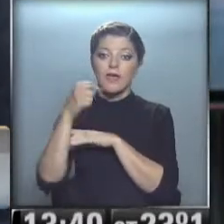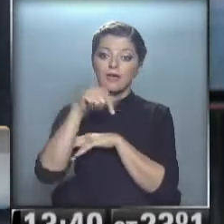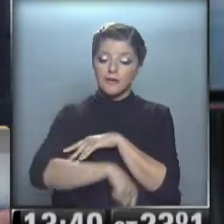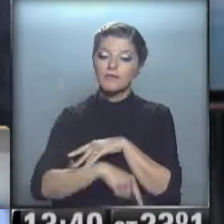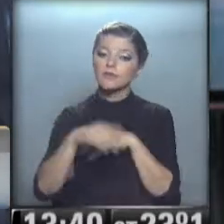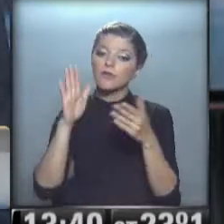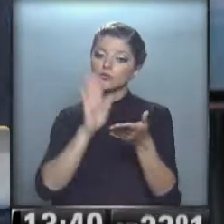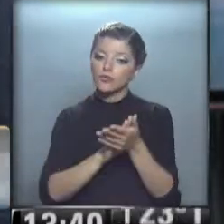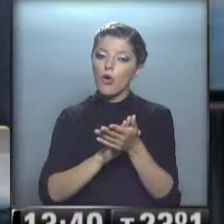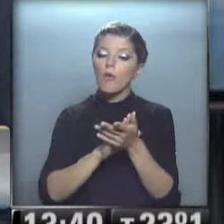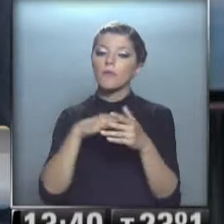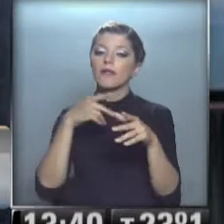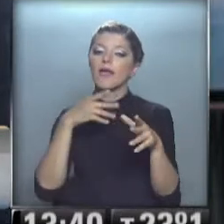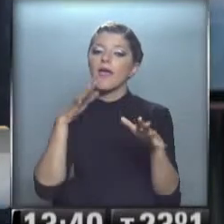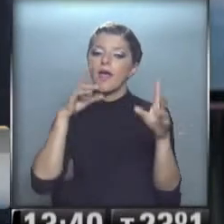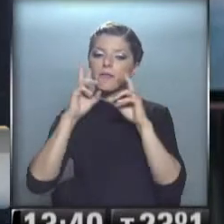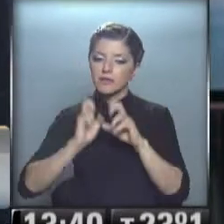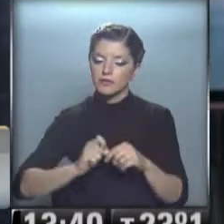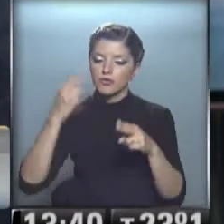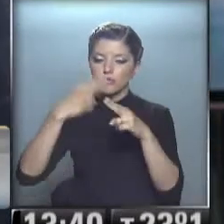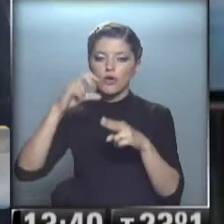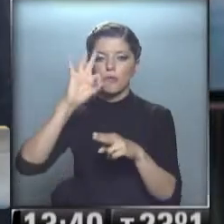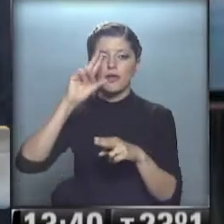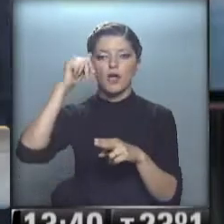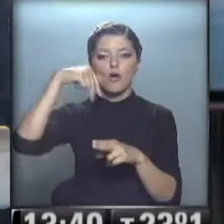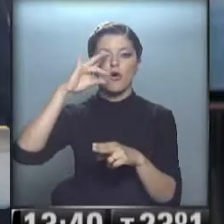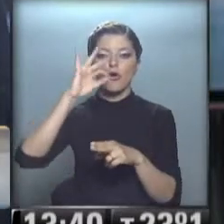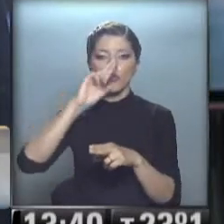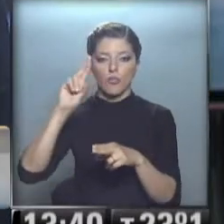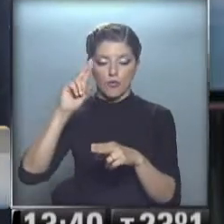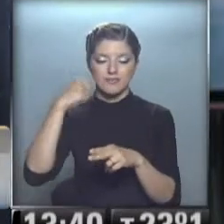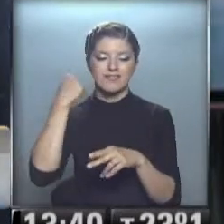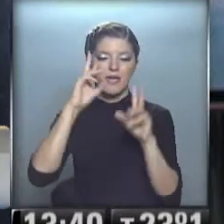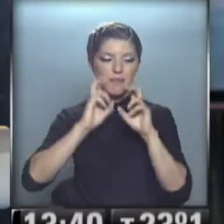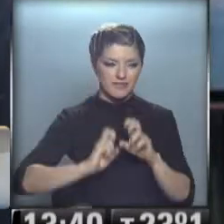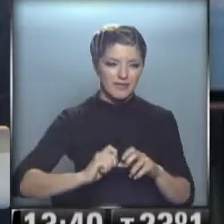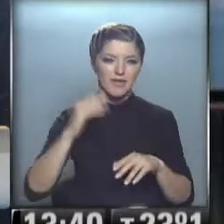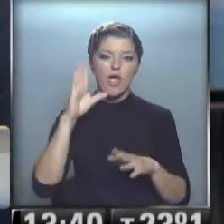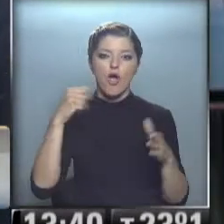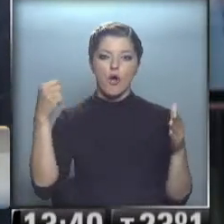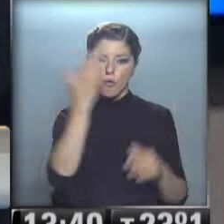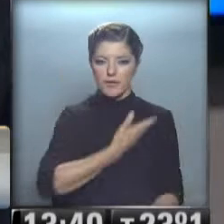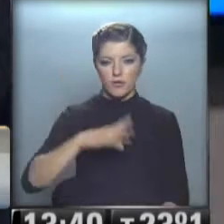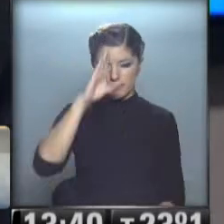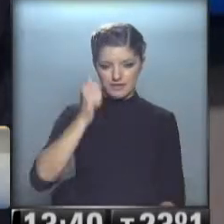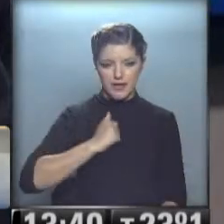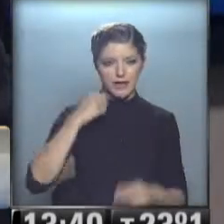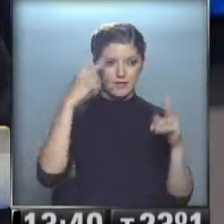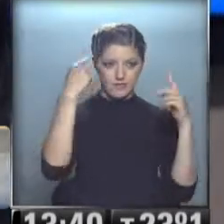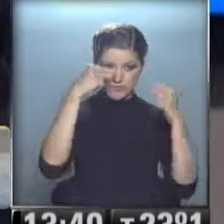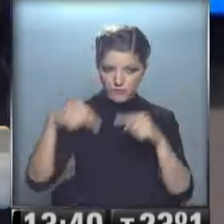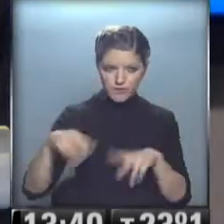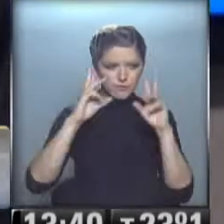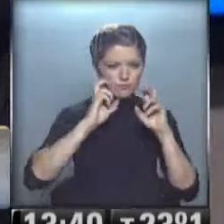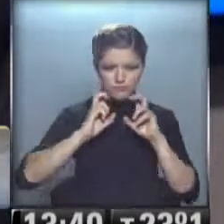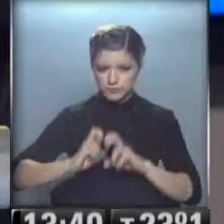esta vinculación entre las dictaduras de toda la región o el Cono Sur en particular. Es que la Operación Cóndor existió, de